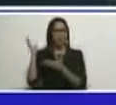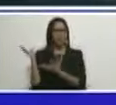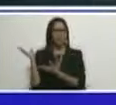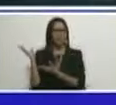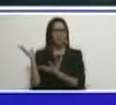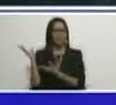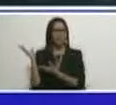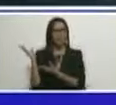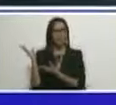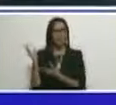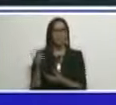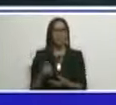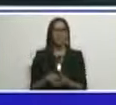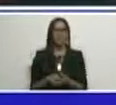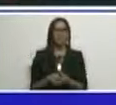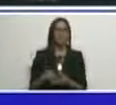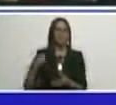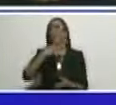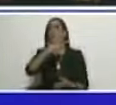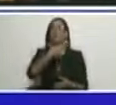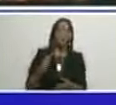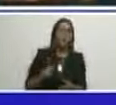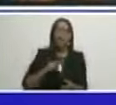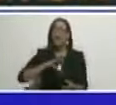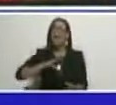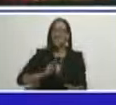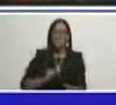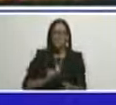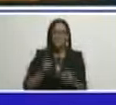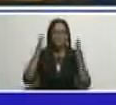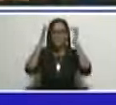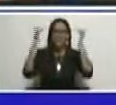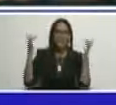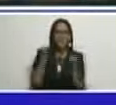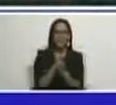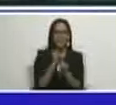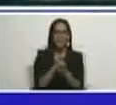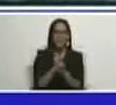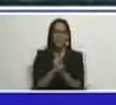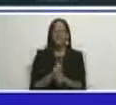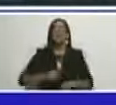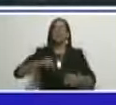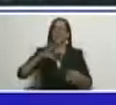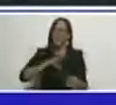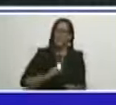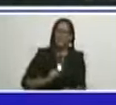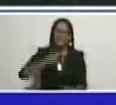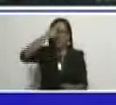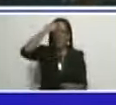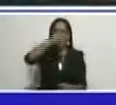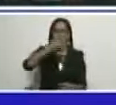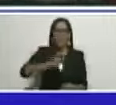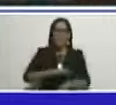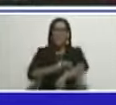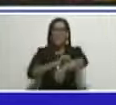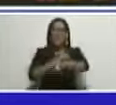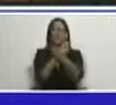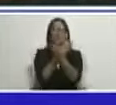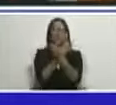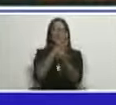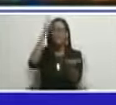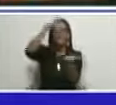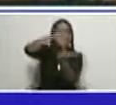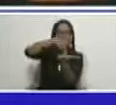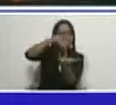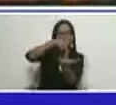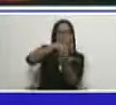No es inteligencia artificial. Es el pueblo de carne y hueso que está en las calles dando